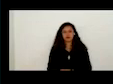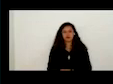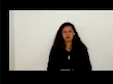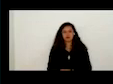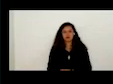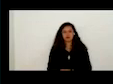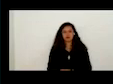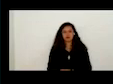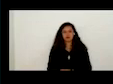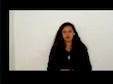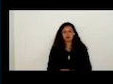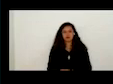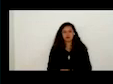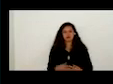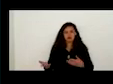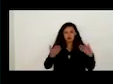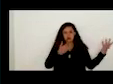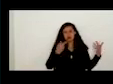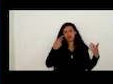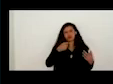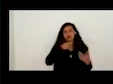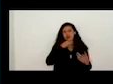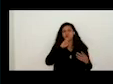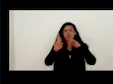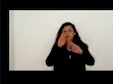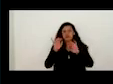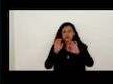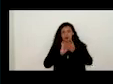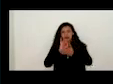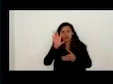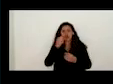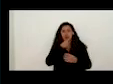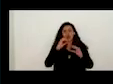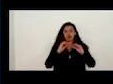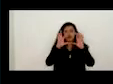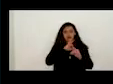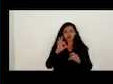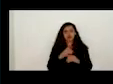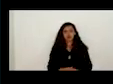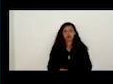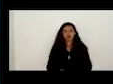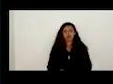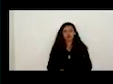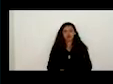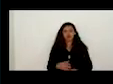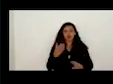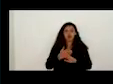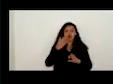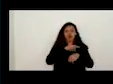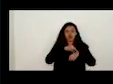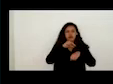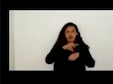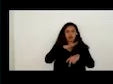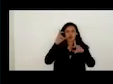Adelante, pueden ir escribiendo sus respuestas o activar su micrófono. Antes, doctor, tenemos una duda de parte